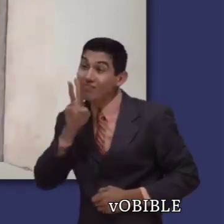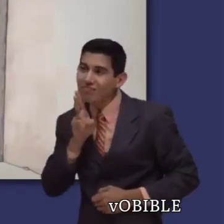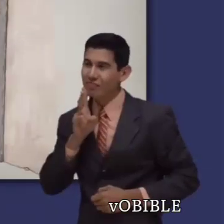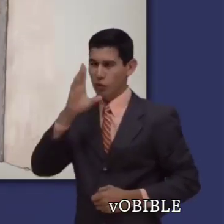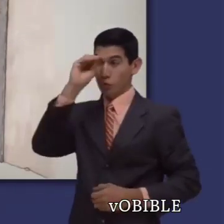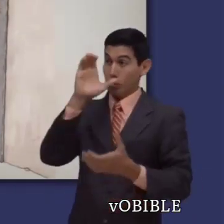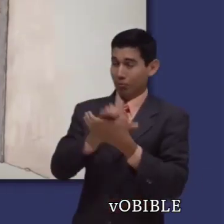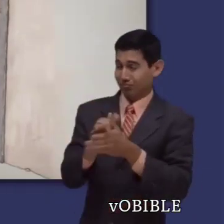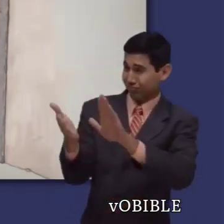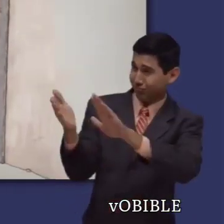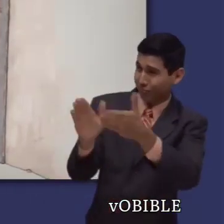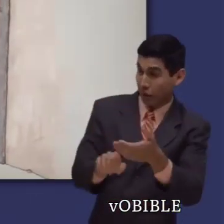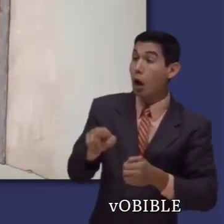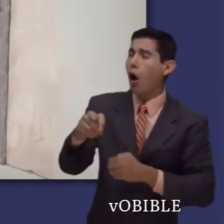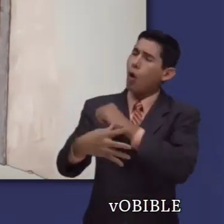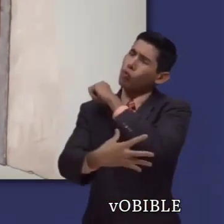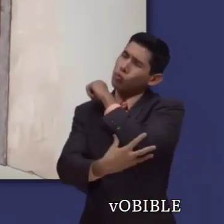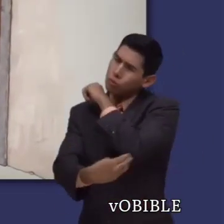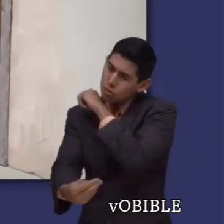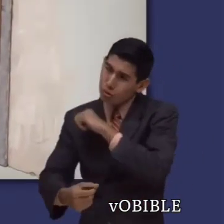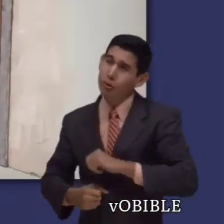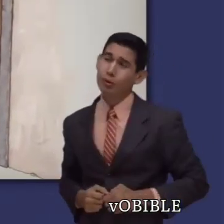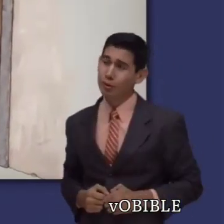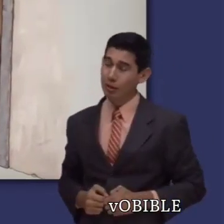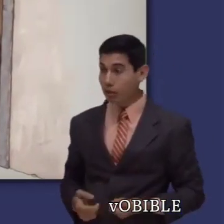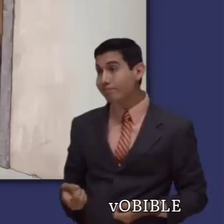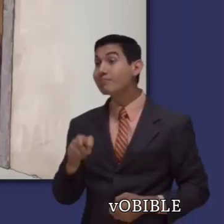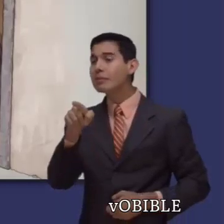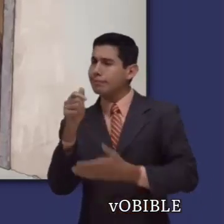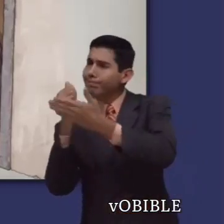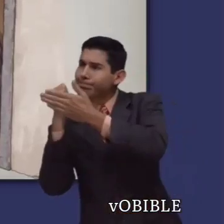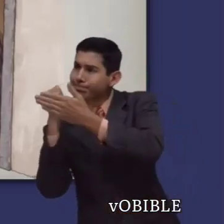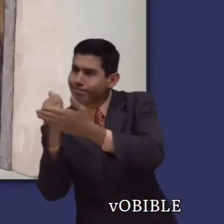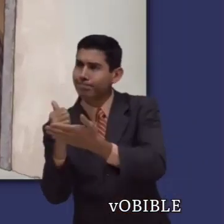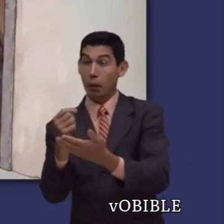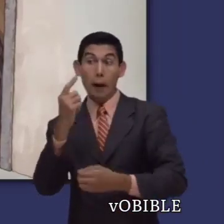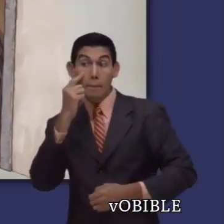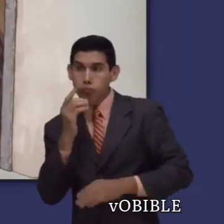ayudar económicamente a las viudas de edad que realmente lo necesitan y que son